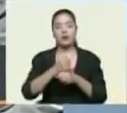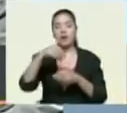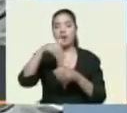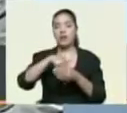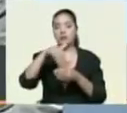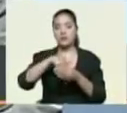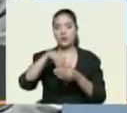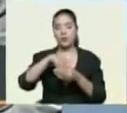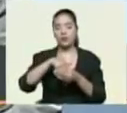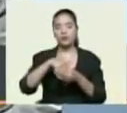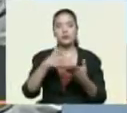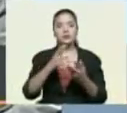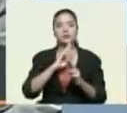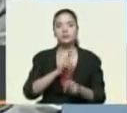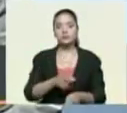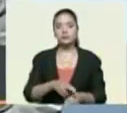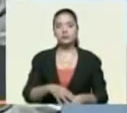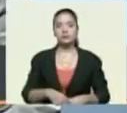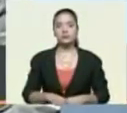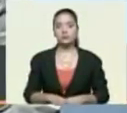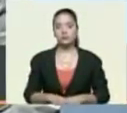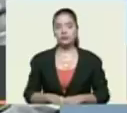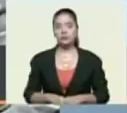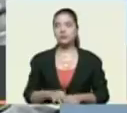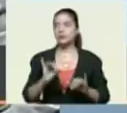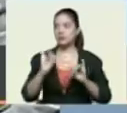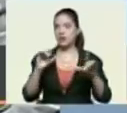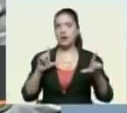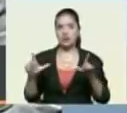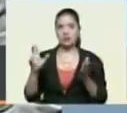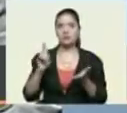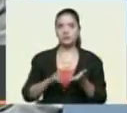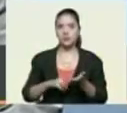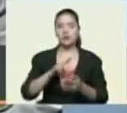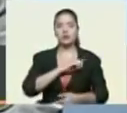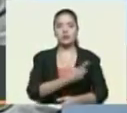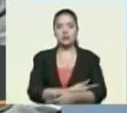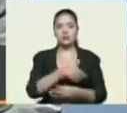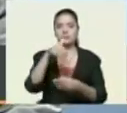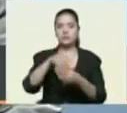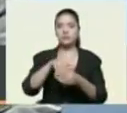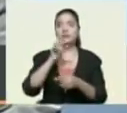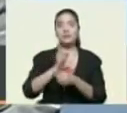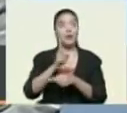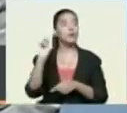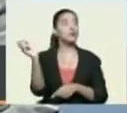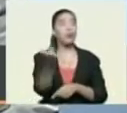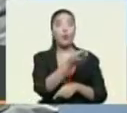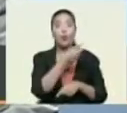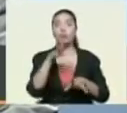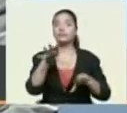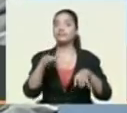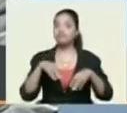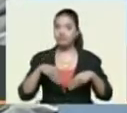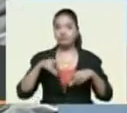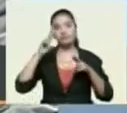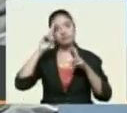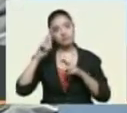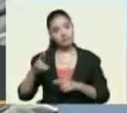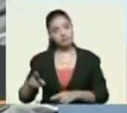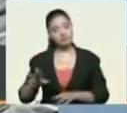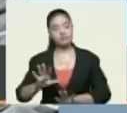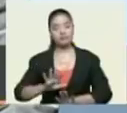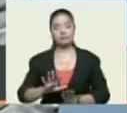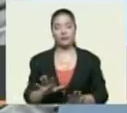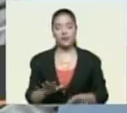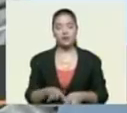elecciones, con los resultados ya validados por el Poder Electoral, que deben ser aceptados y respetados por todos los